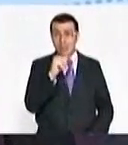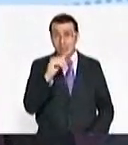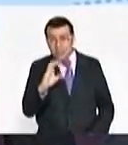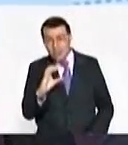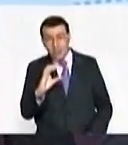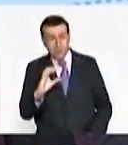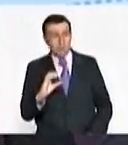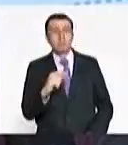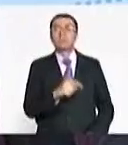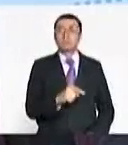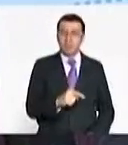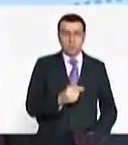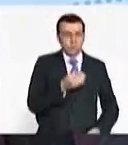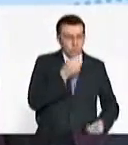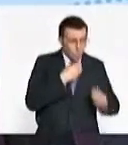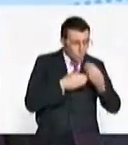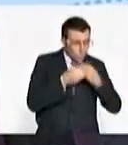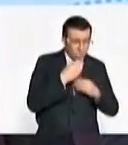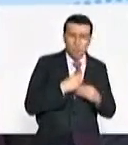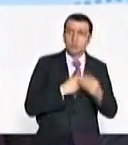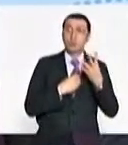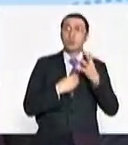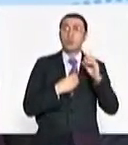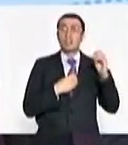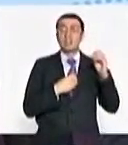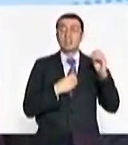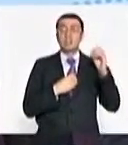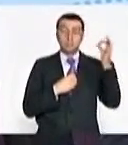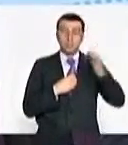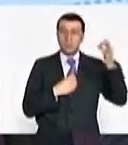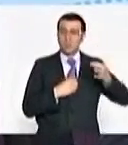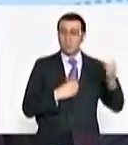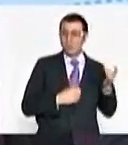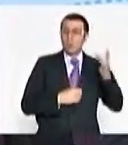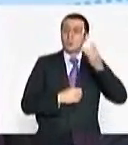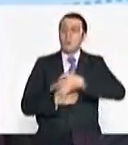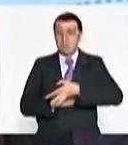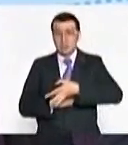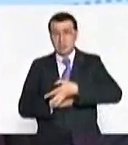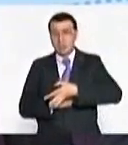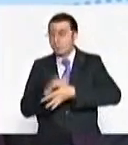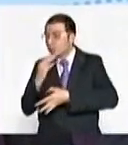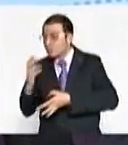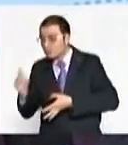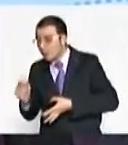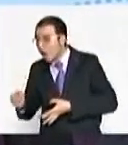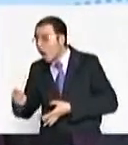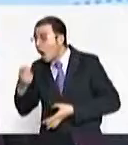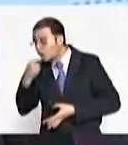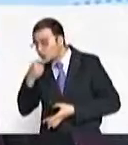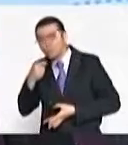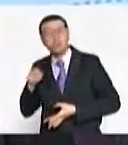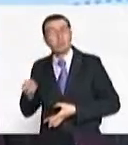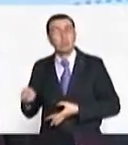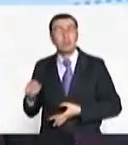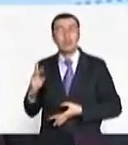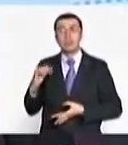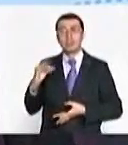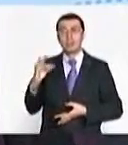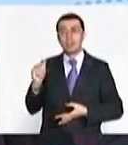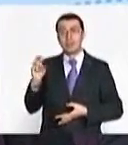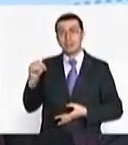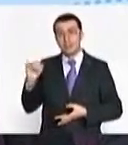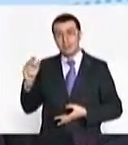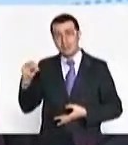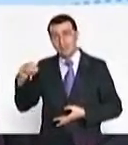40 veces más efectiva que cuando uno se come media tableta de vitamina C sintética. La vitamina C sintética la hacen a partir de azúcar. Y